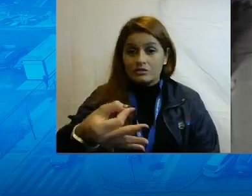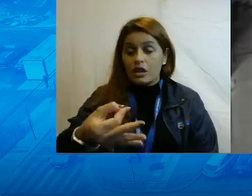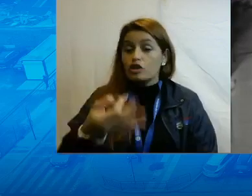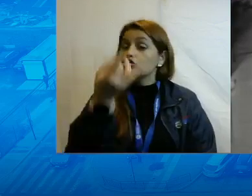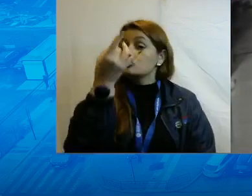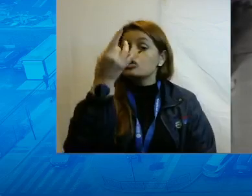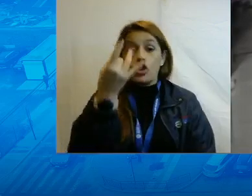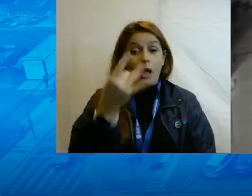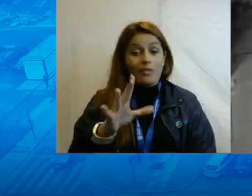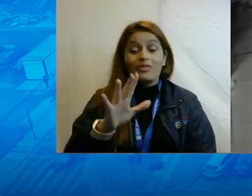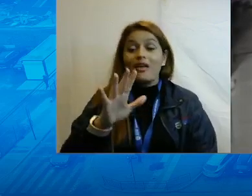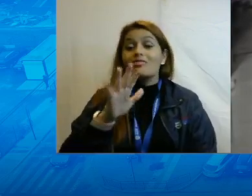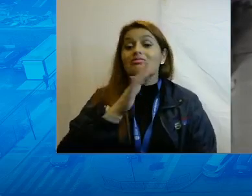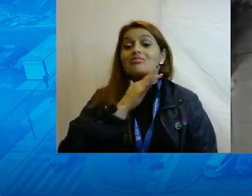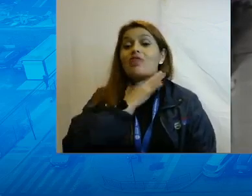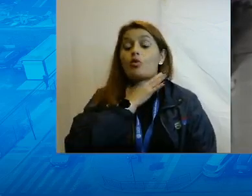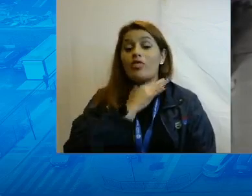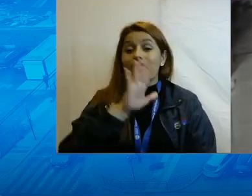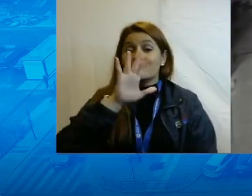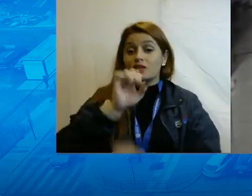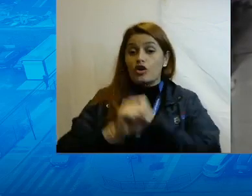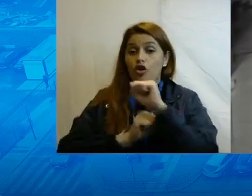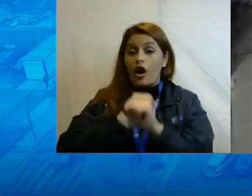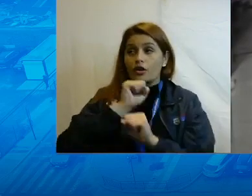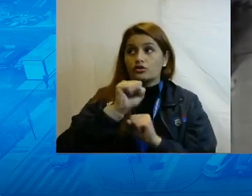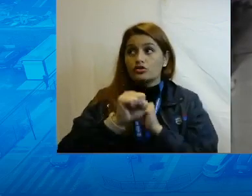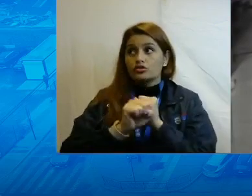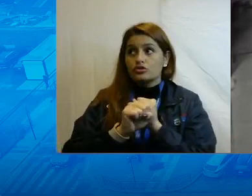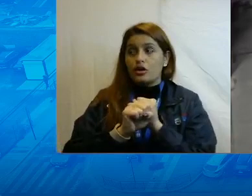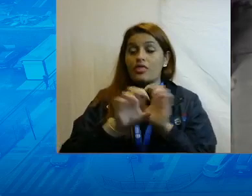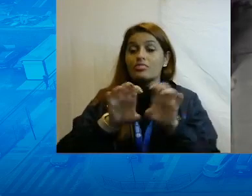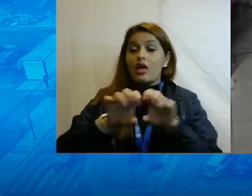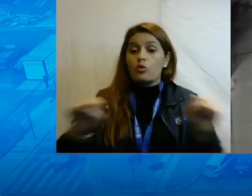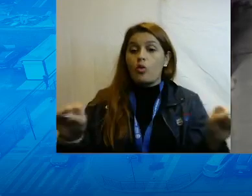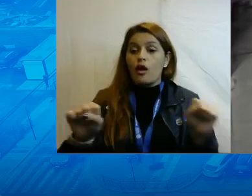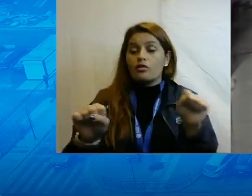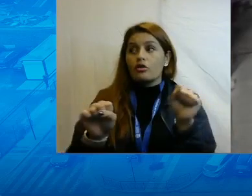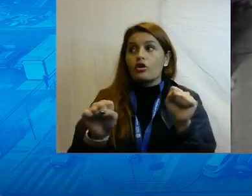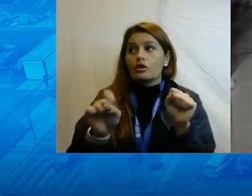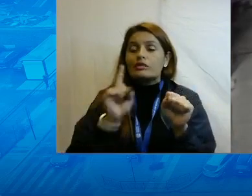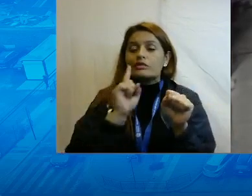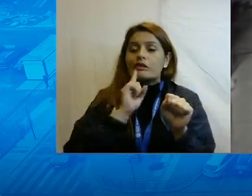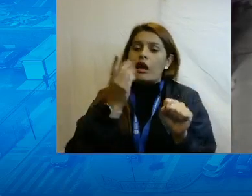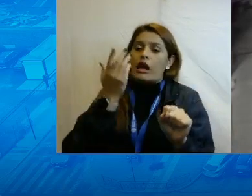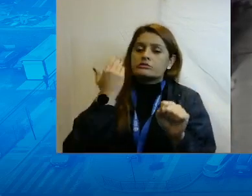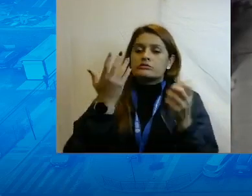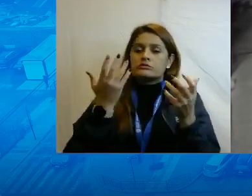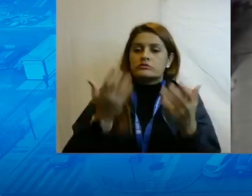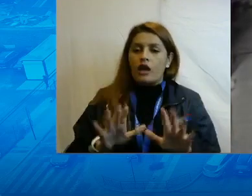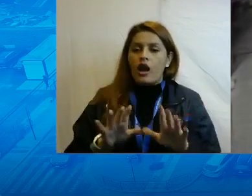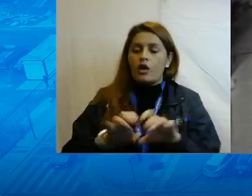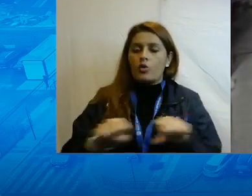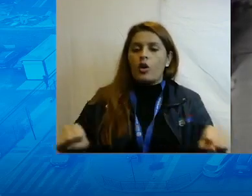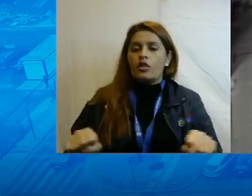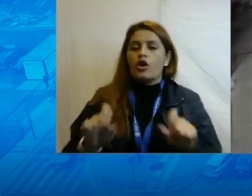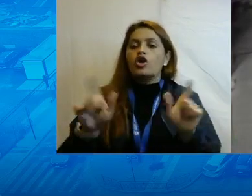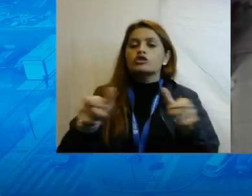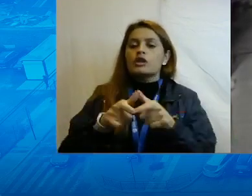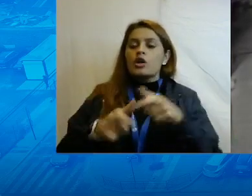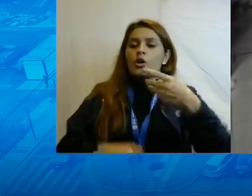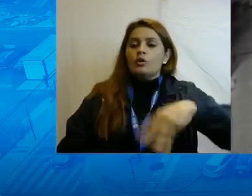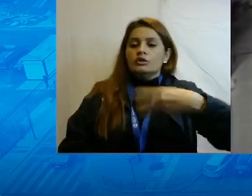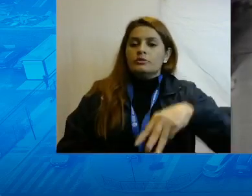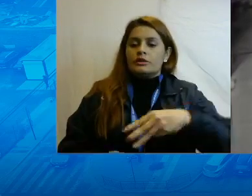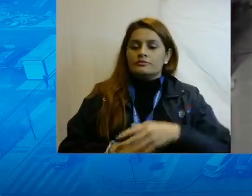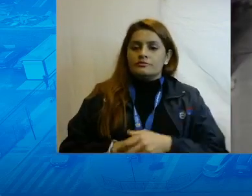están vigentes las deudas de 5 años, de acuerdo a lo que tenemos castigado en conjunto con el Consejo Municipal.